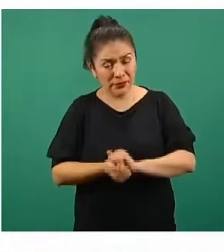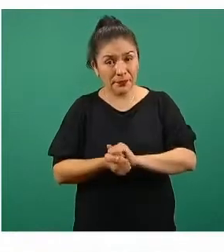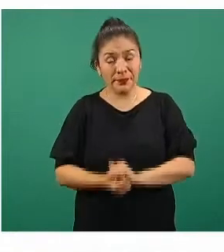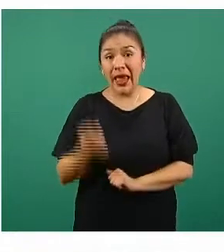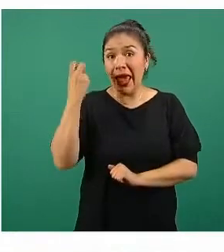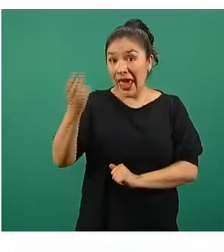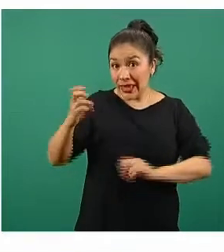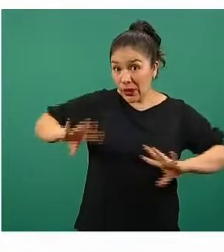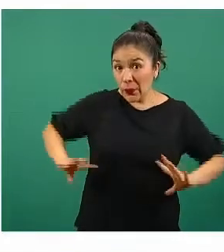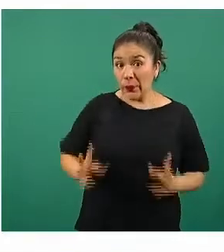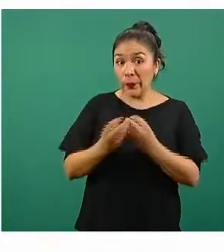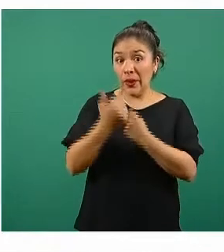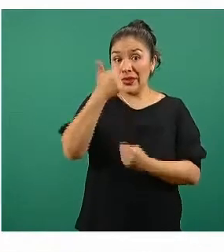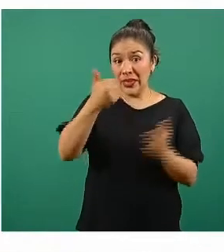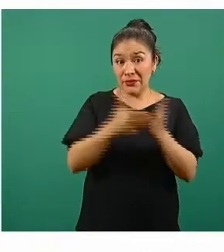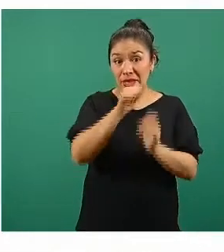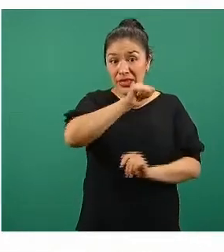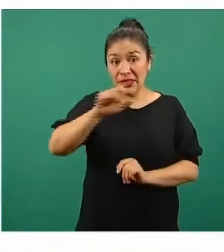De estos,